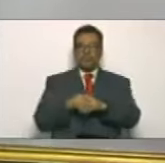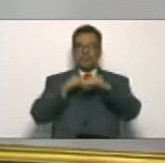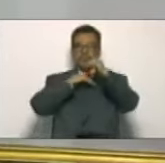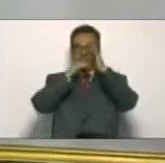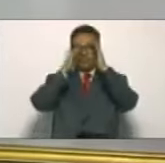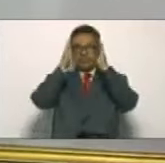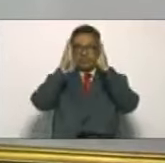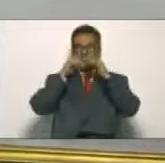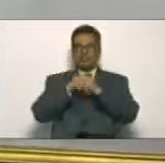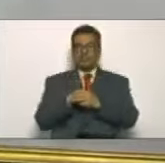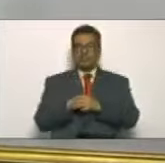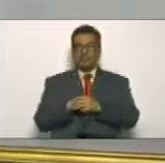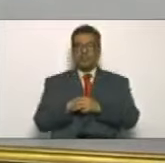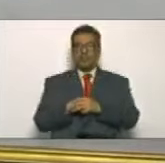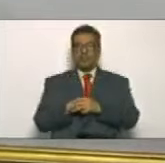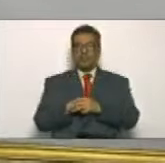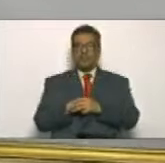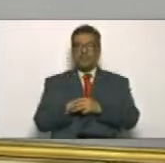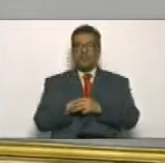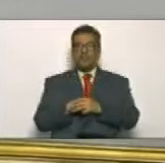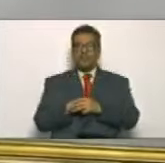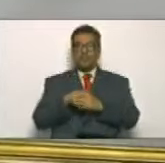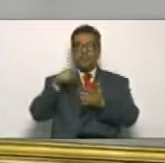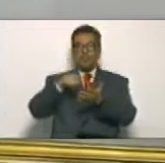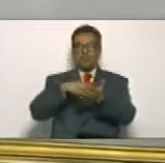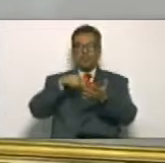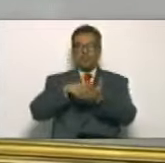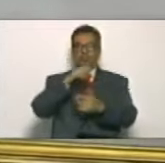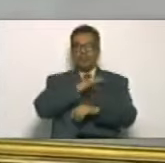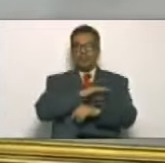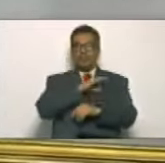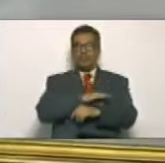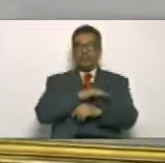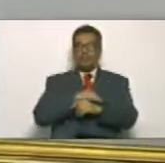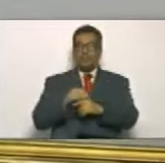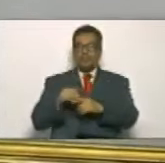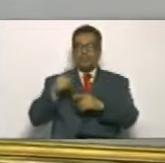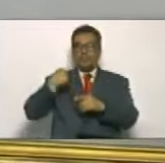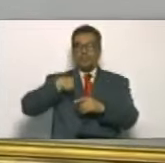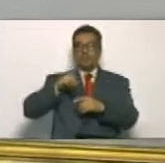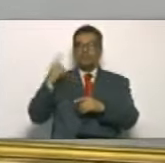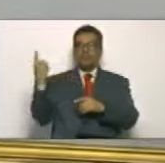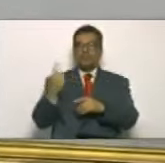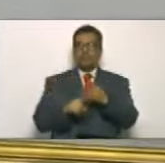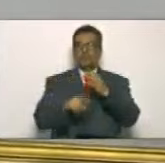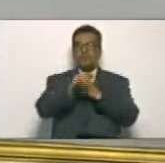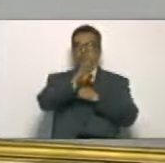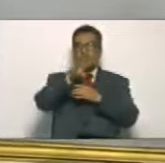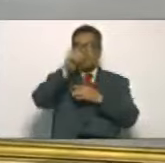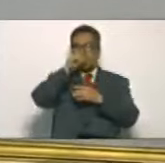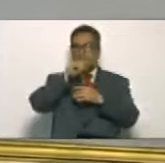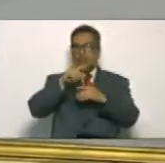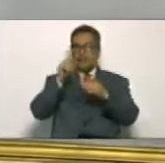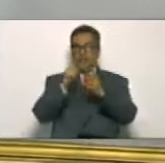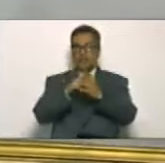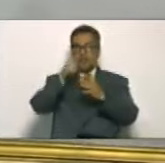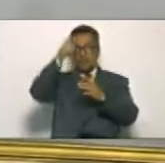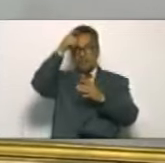atención de la deuda social que arrastrábamos por 40 años del